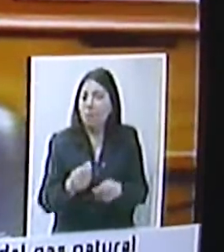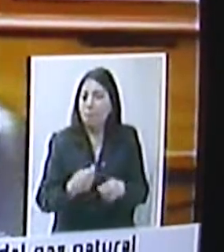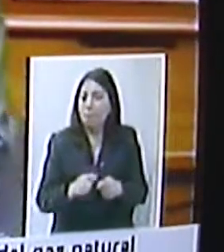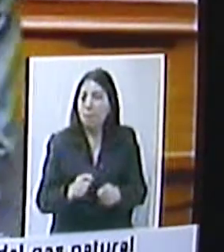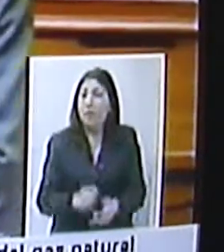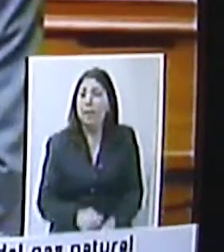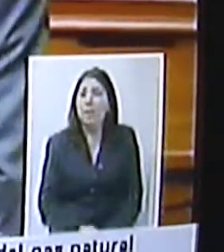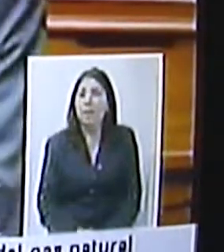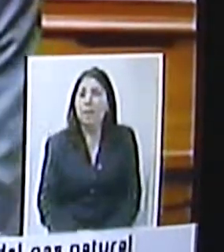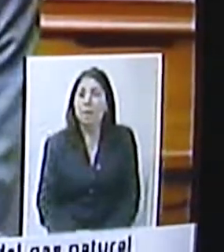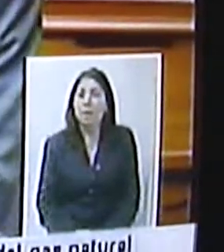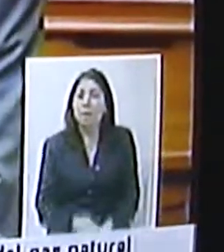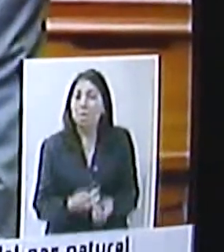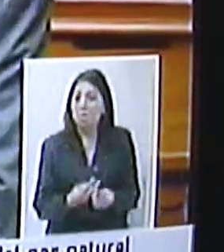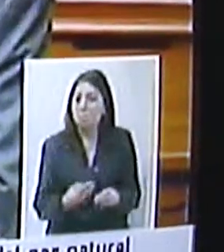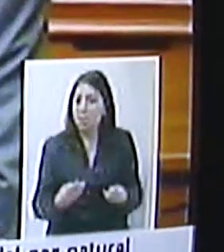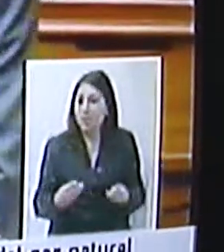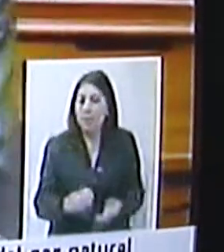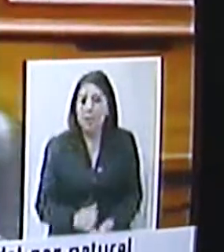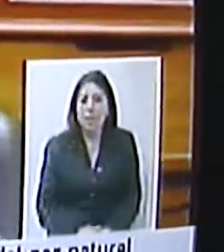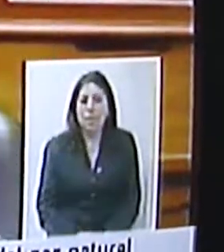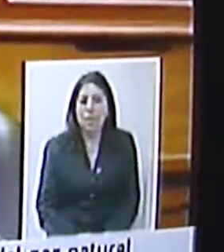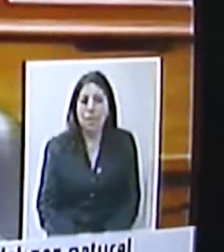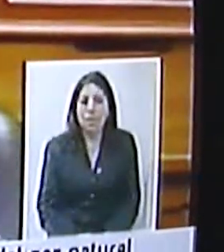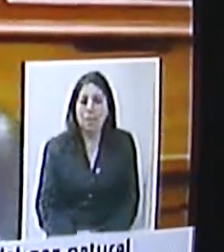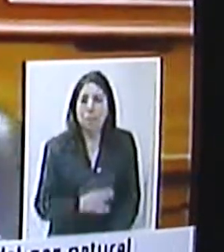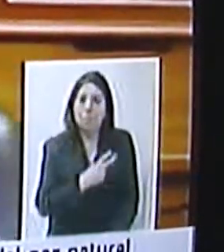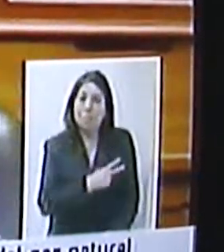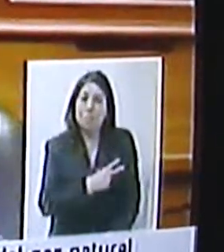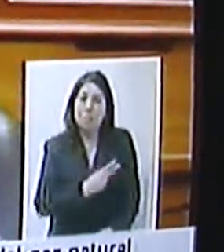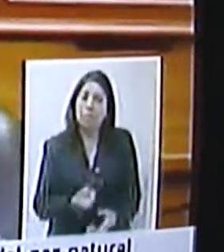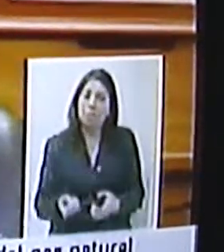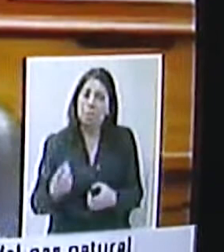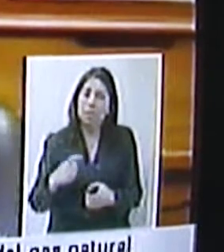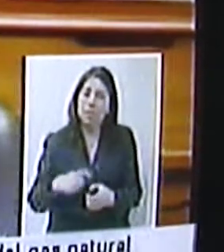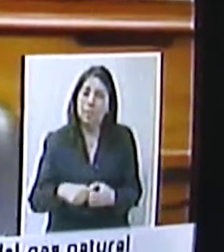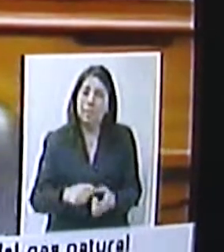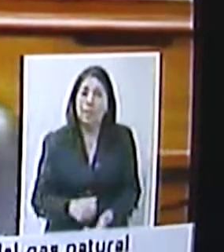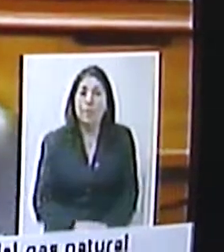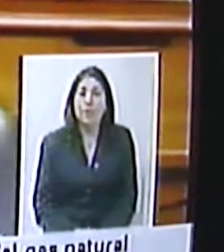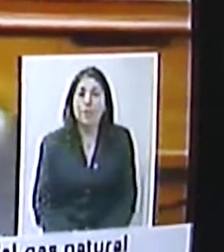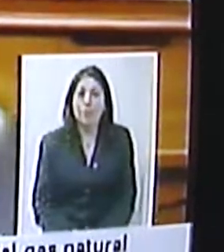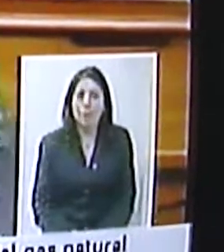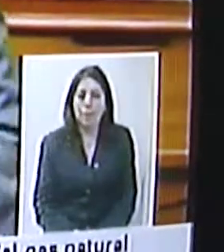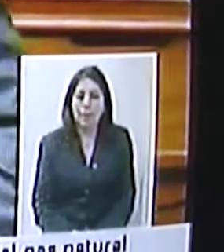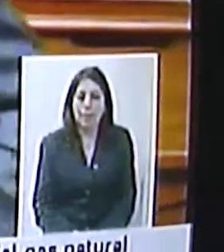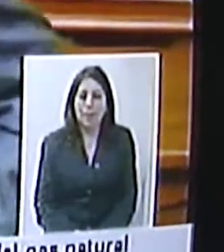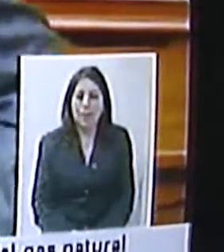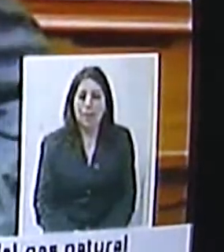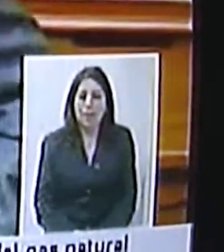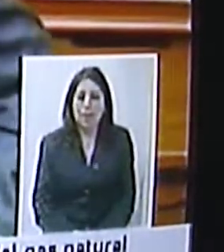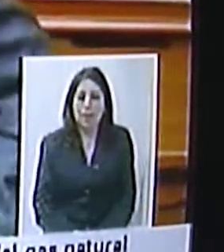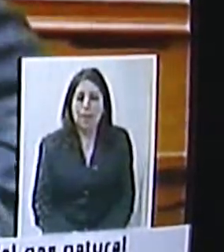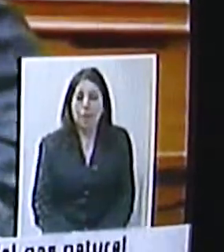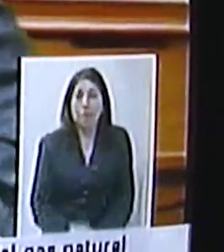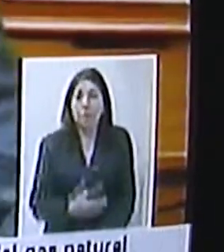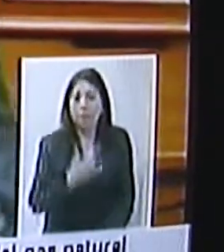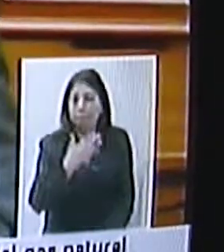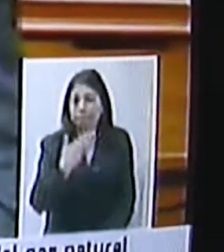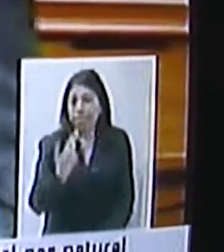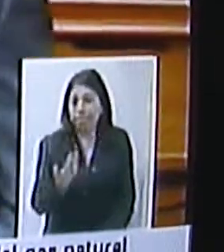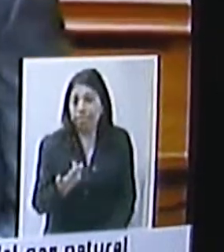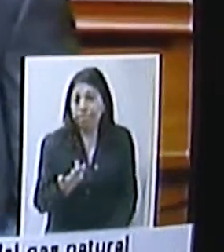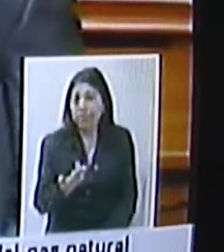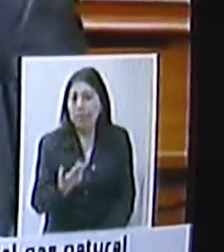vender materia con valor agregado. Entonces, sería un error